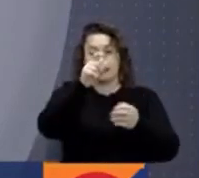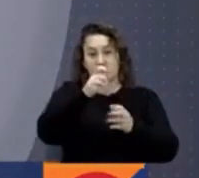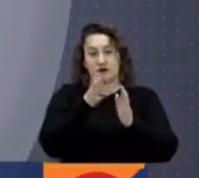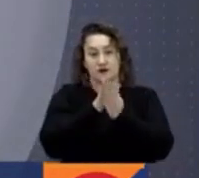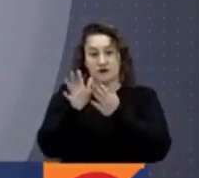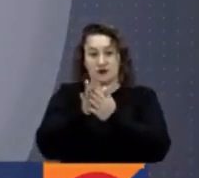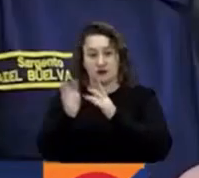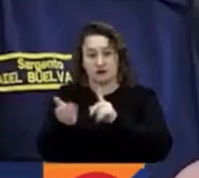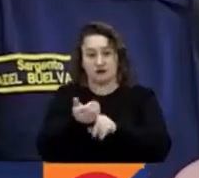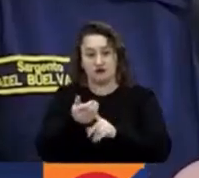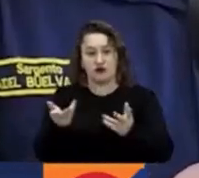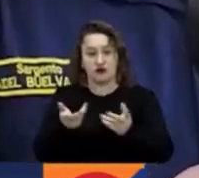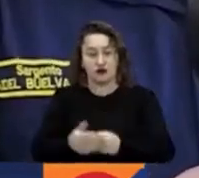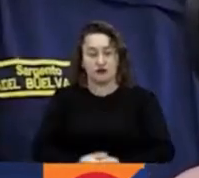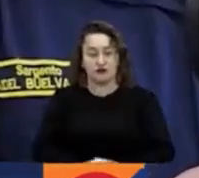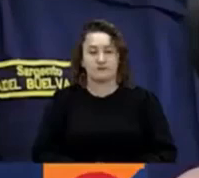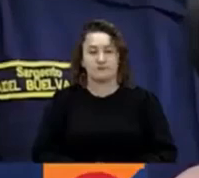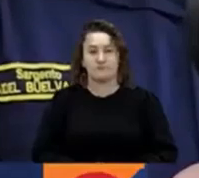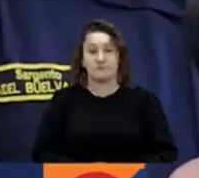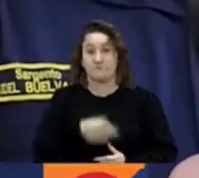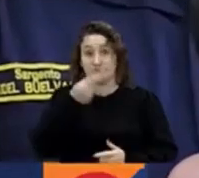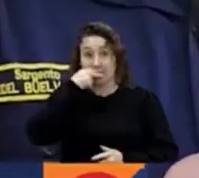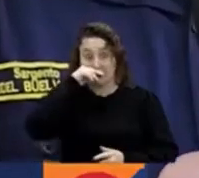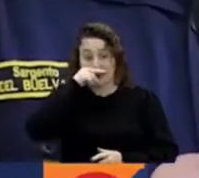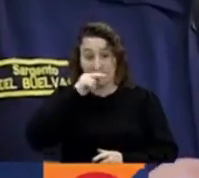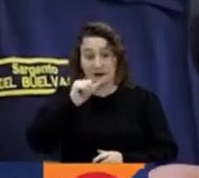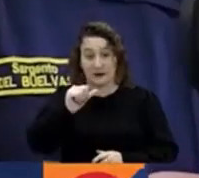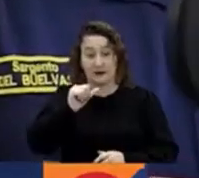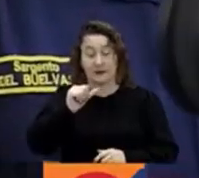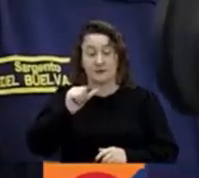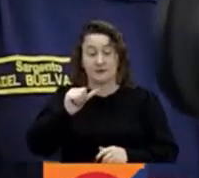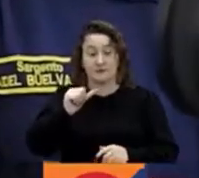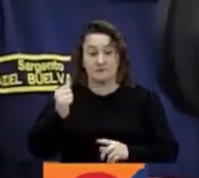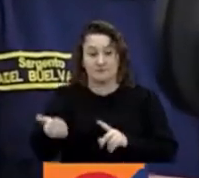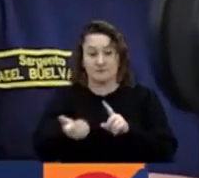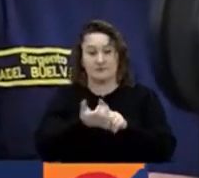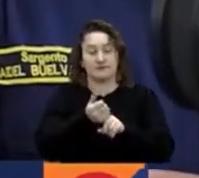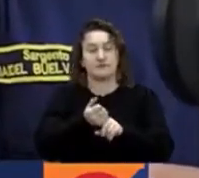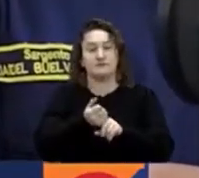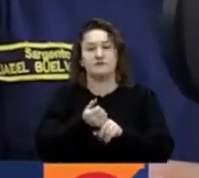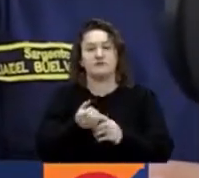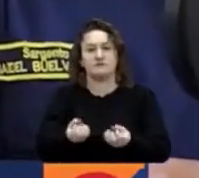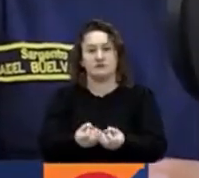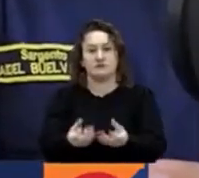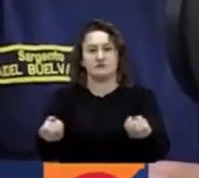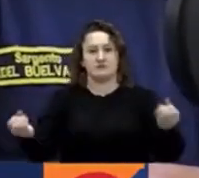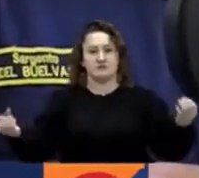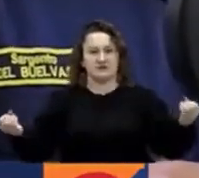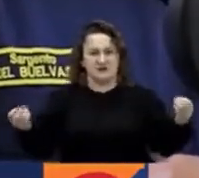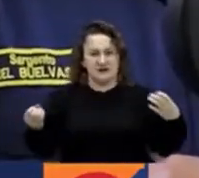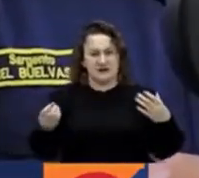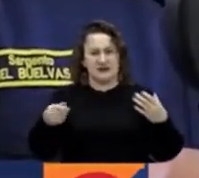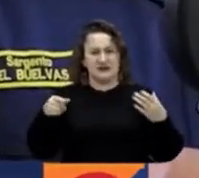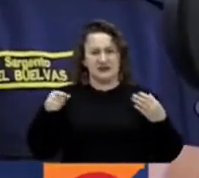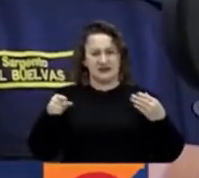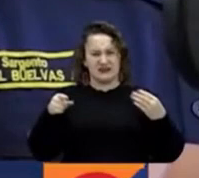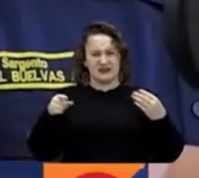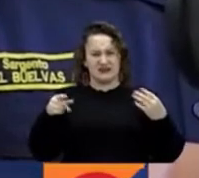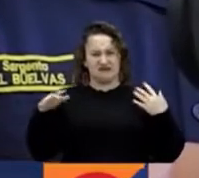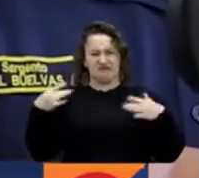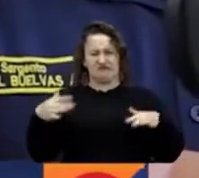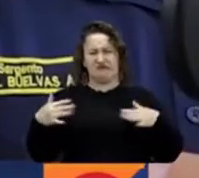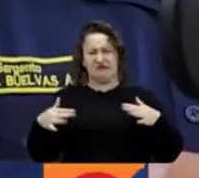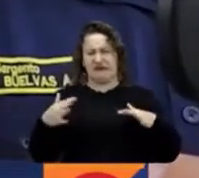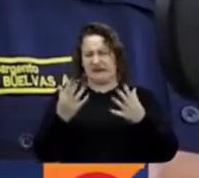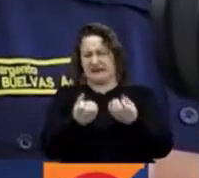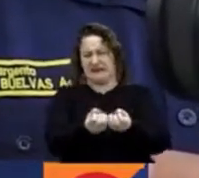paradero. La niña fue hallada en un pastizal bastante enredado.